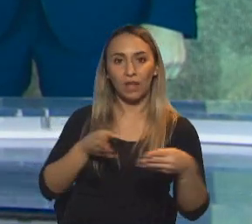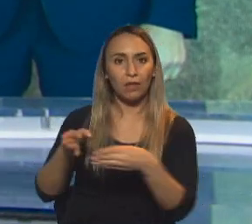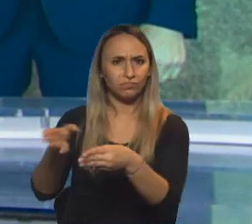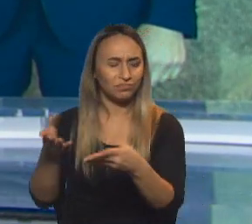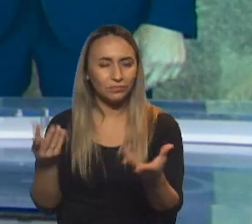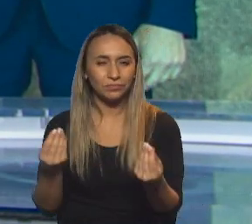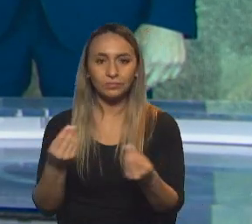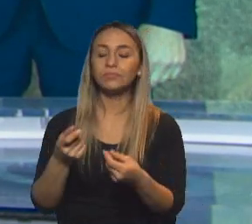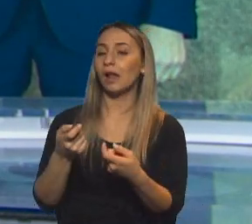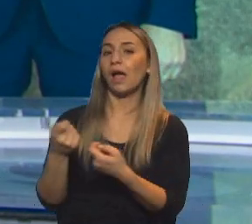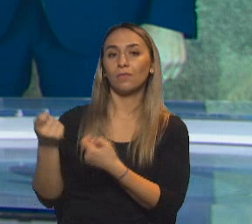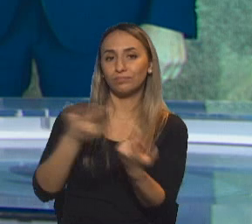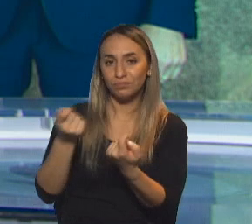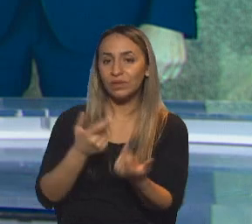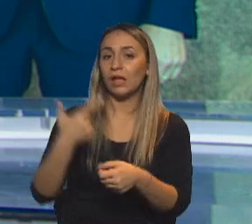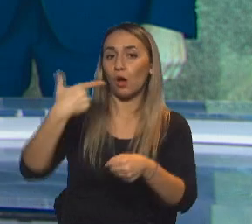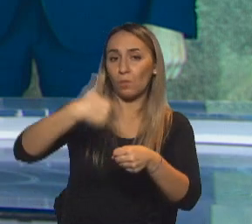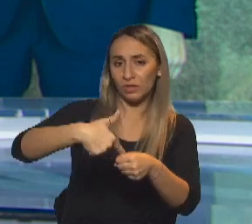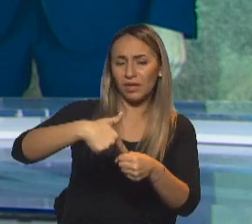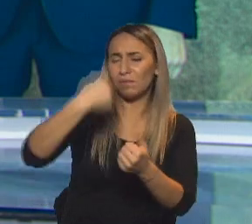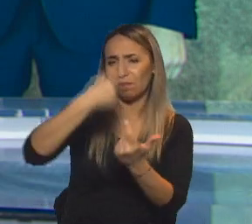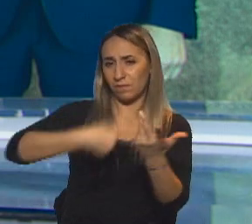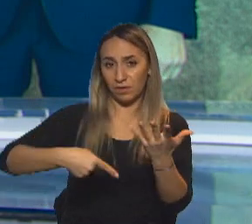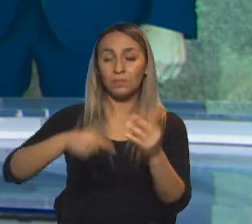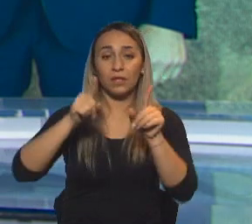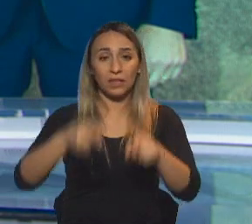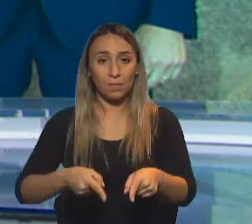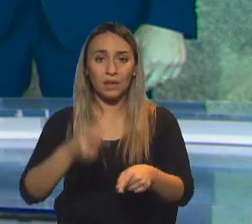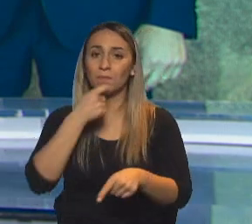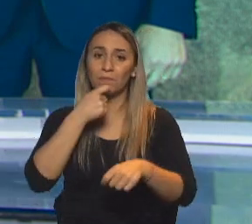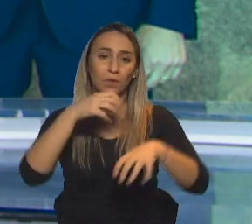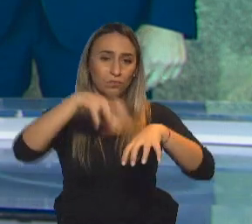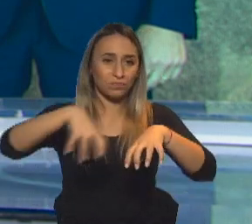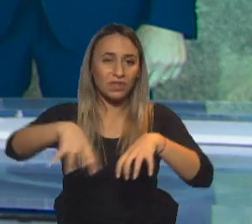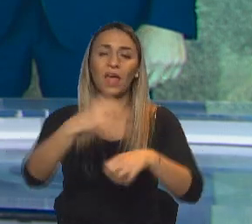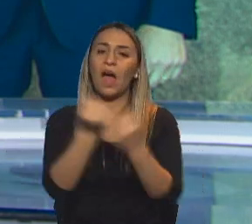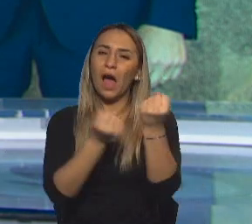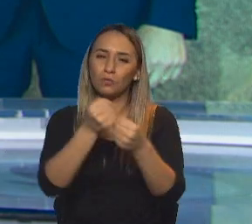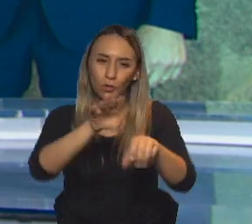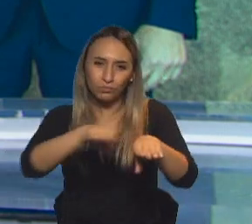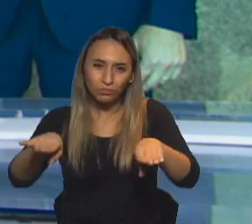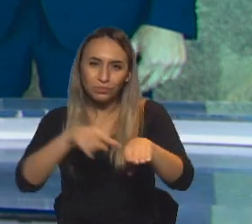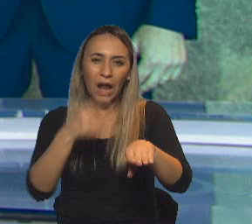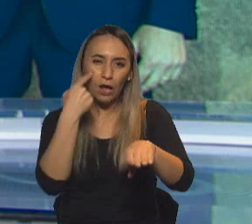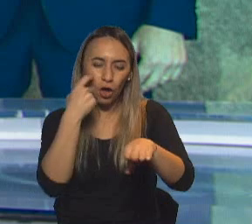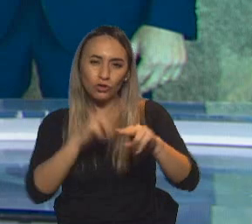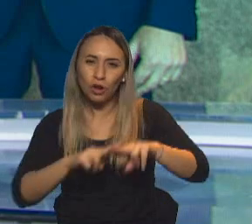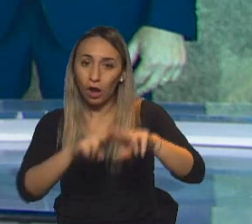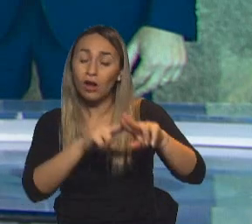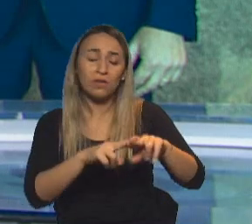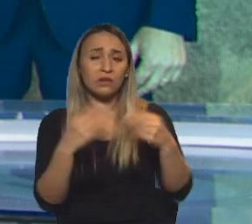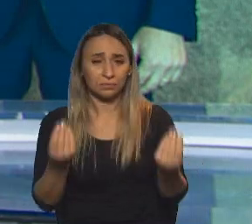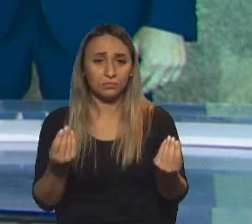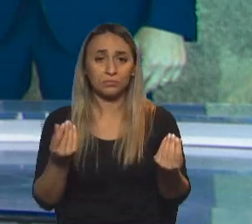solamente de combustibles, también de lubricantes, la utilización de boxes. ¿Qué va a permitir esto? Bueno, justamente que se pueda